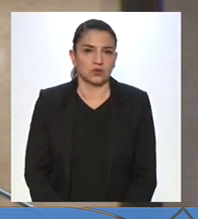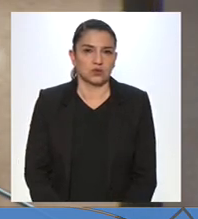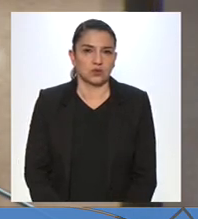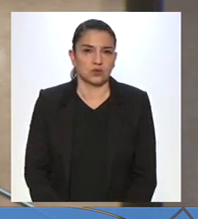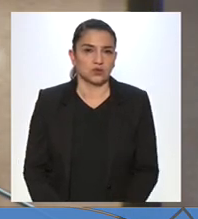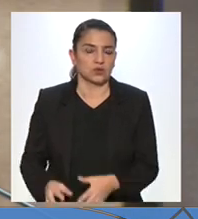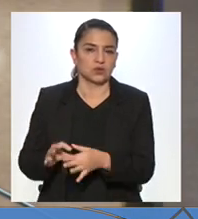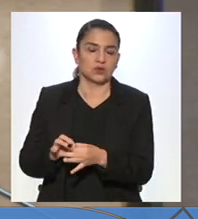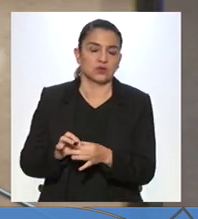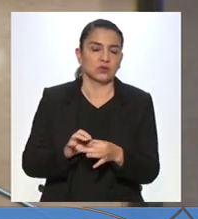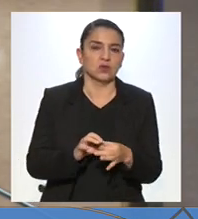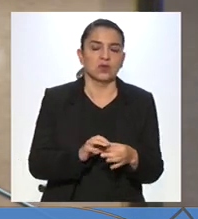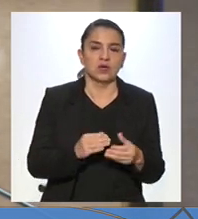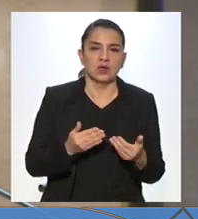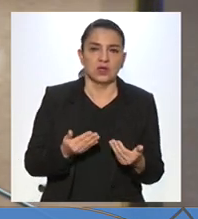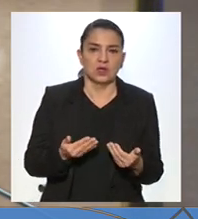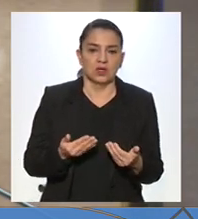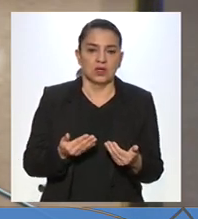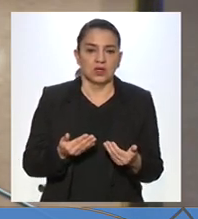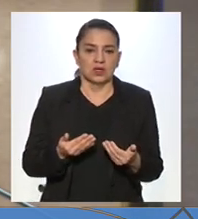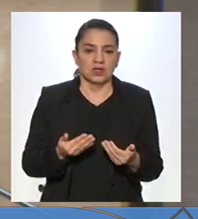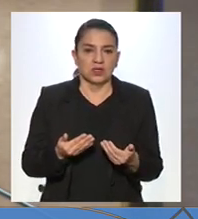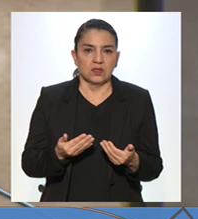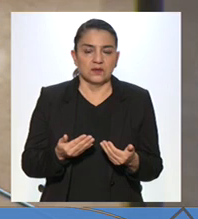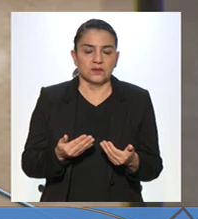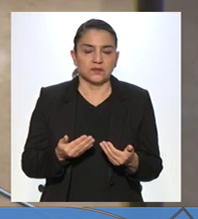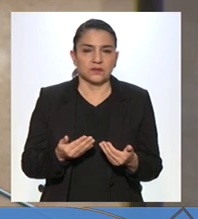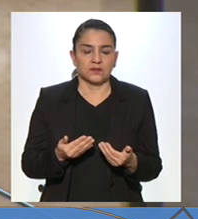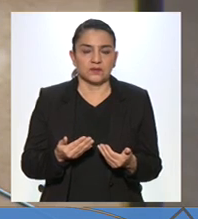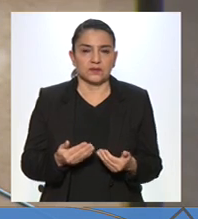Por lo tanto, en virtud de